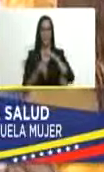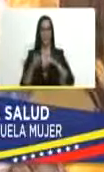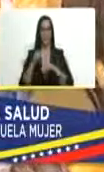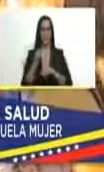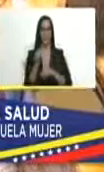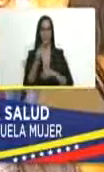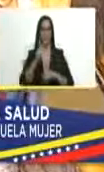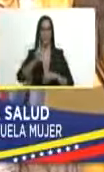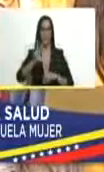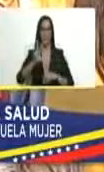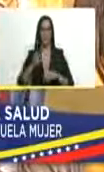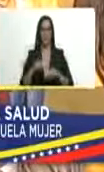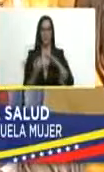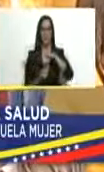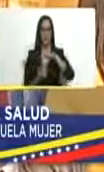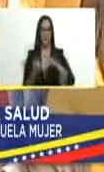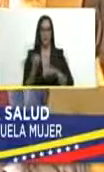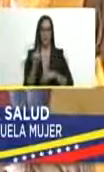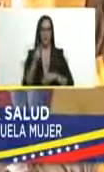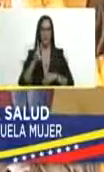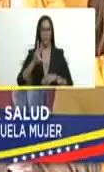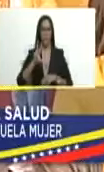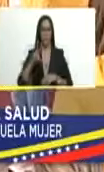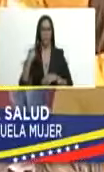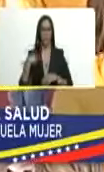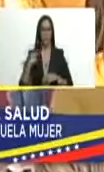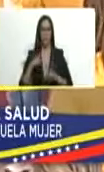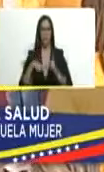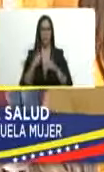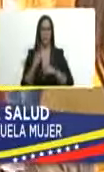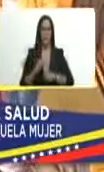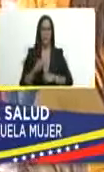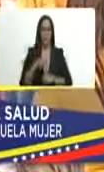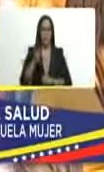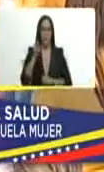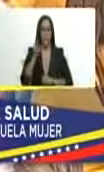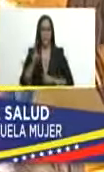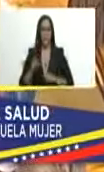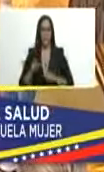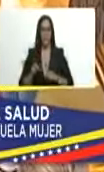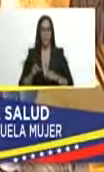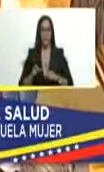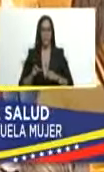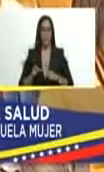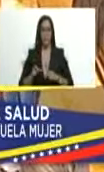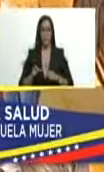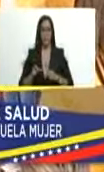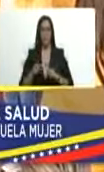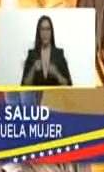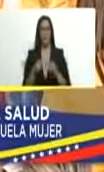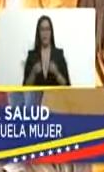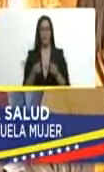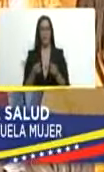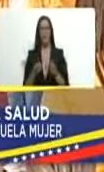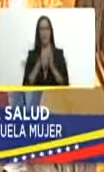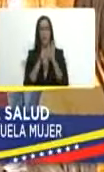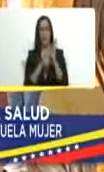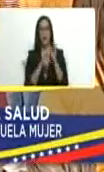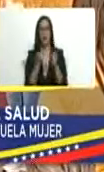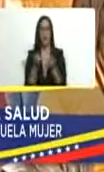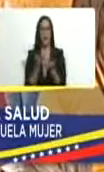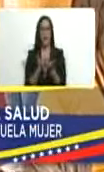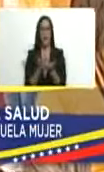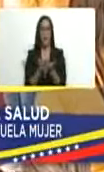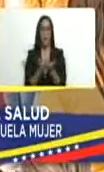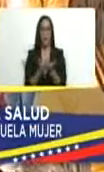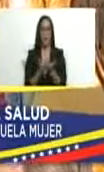tres. En el vértice número 3 tenemos otra compañera que viene del gabinete económico y que viene apoyando el emprendimiento